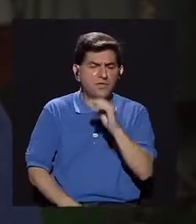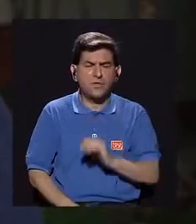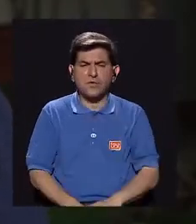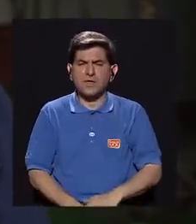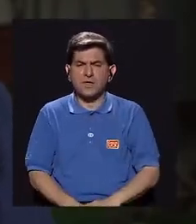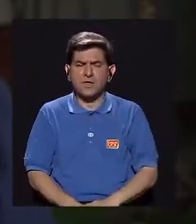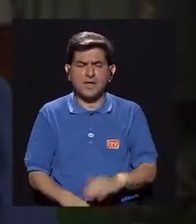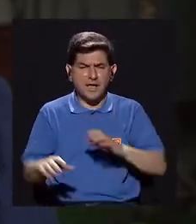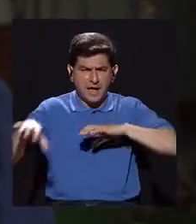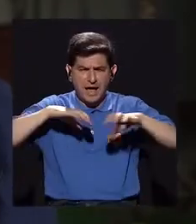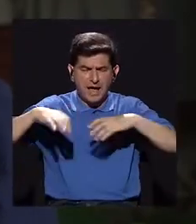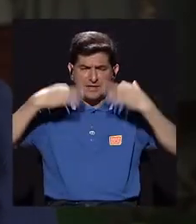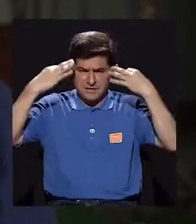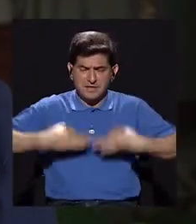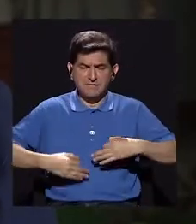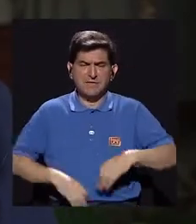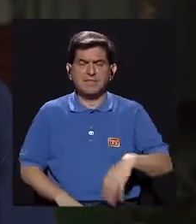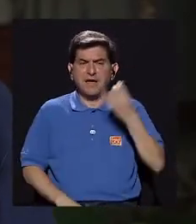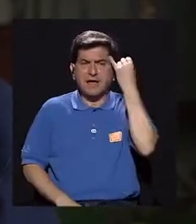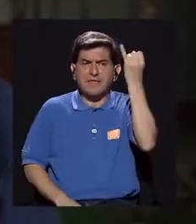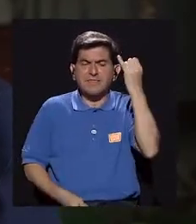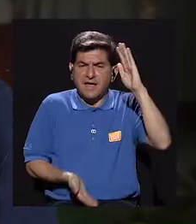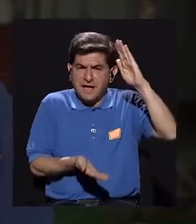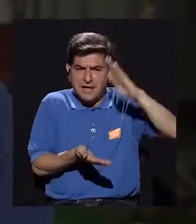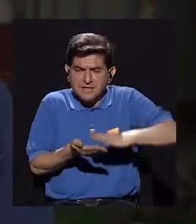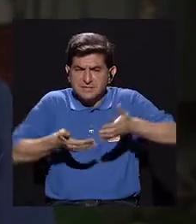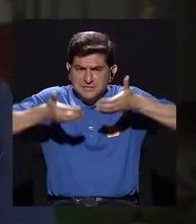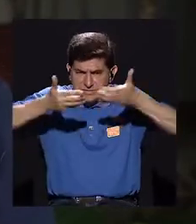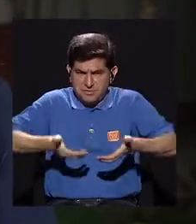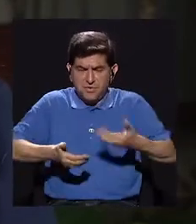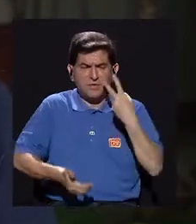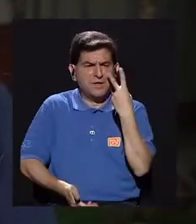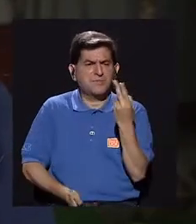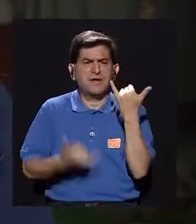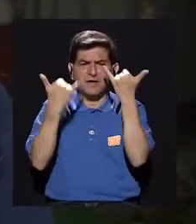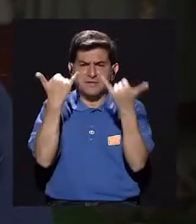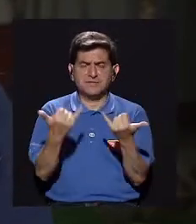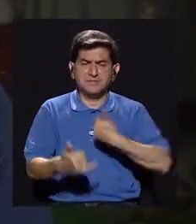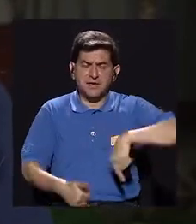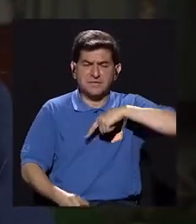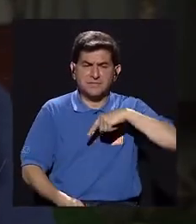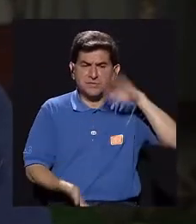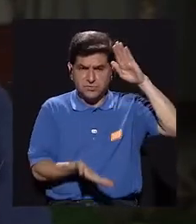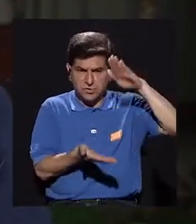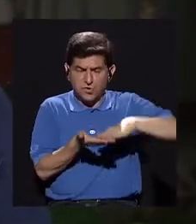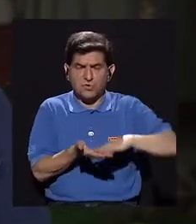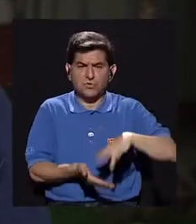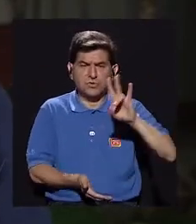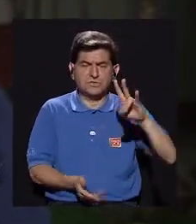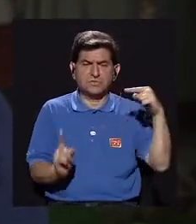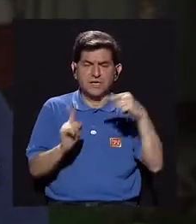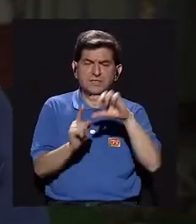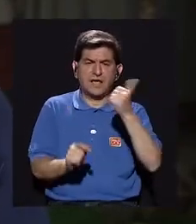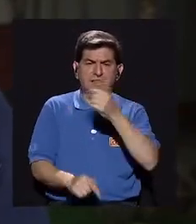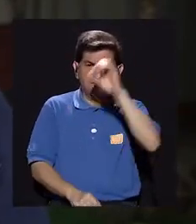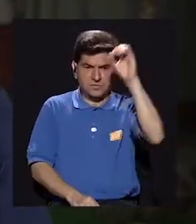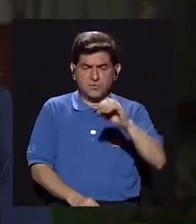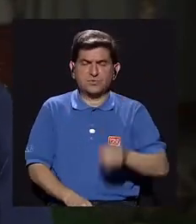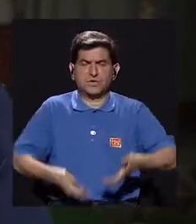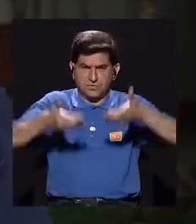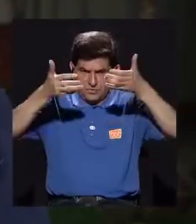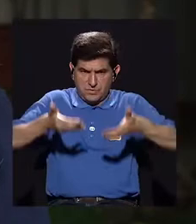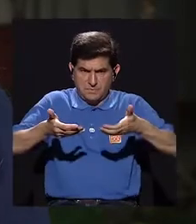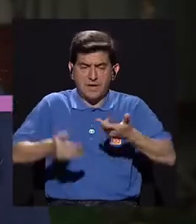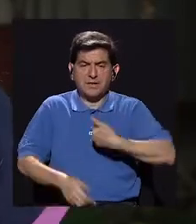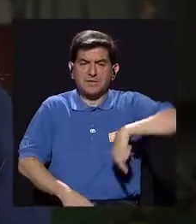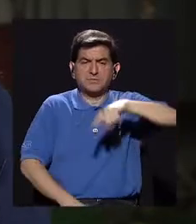ejercicio, el propósito de esto es reducir el peso. Lo que se ha visto es que si logramos reducir entre un 7 y un 10%